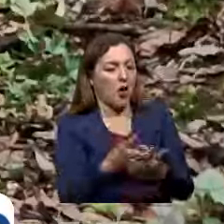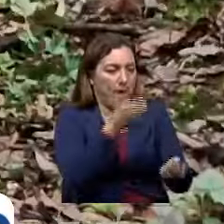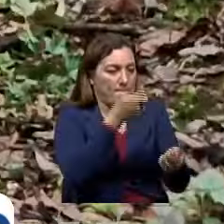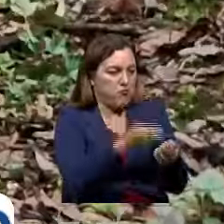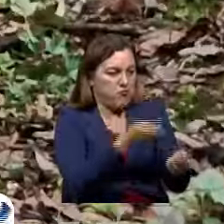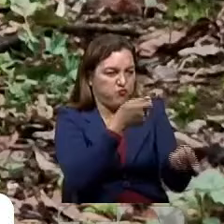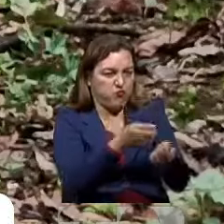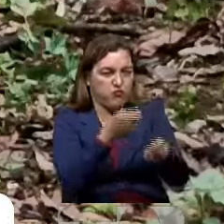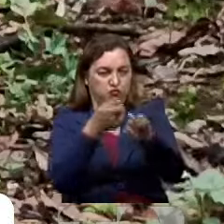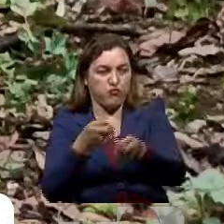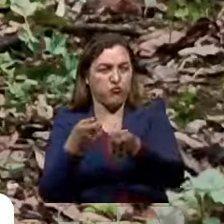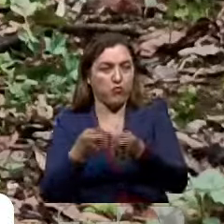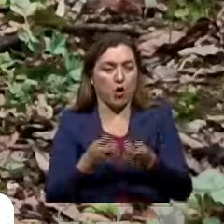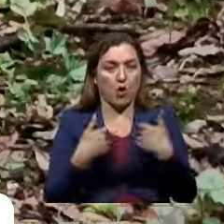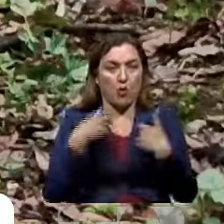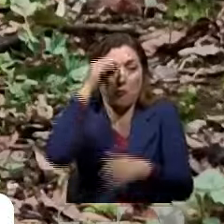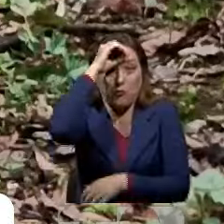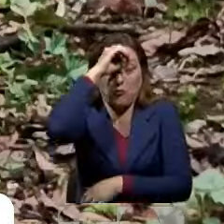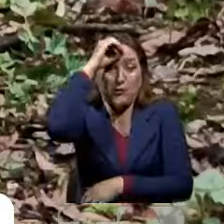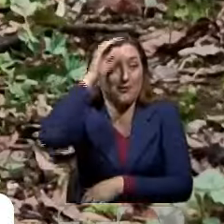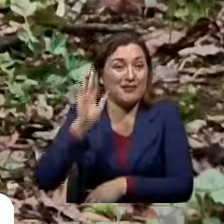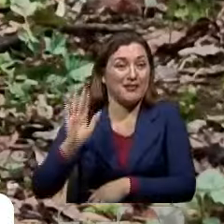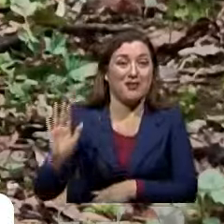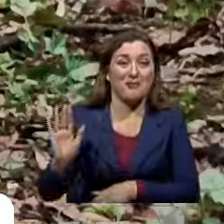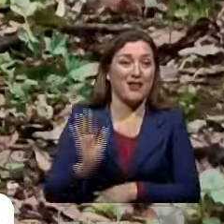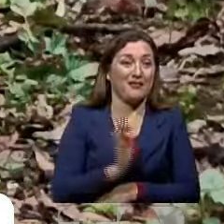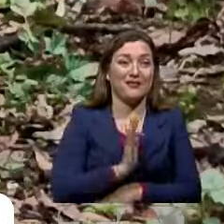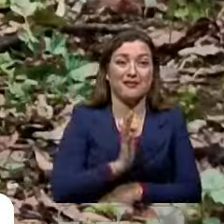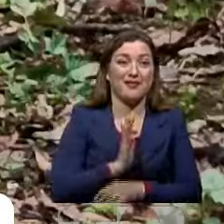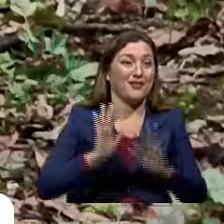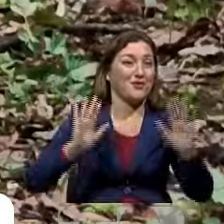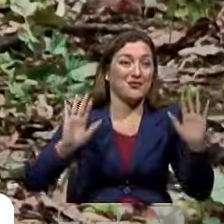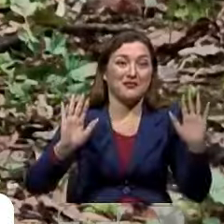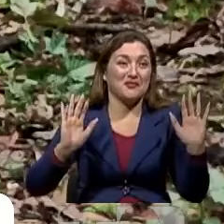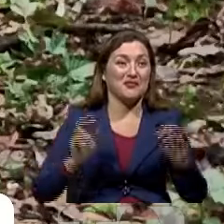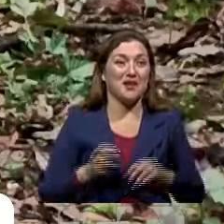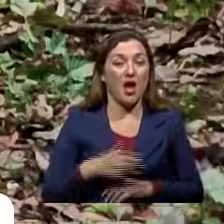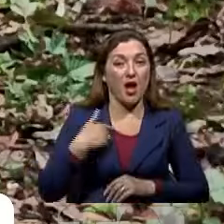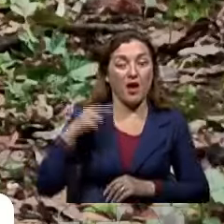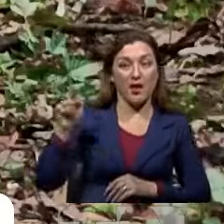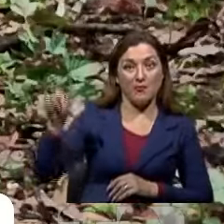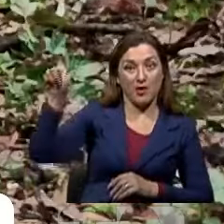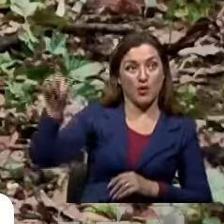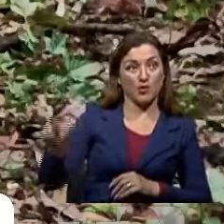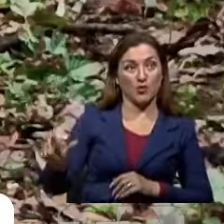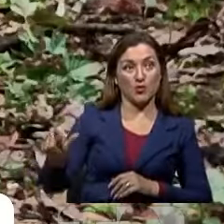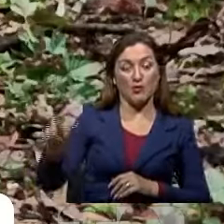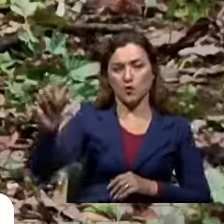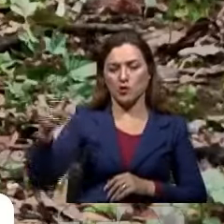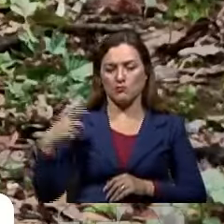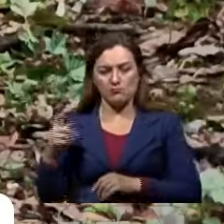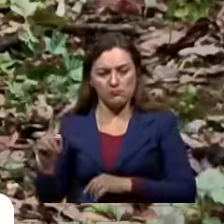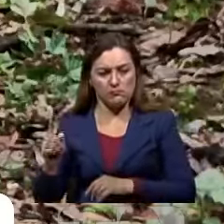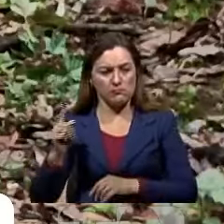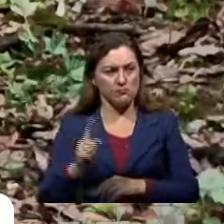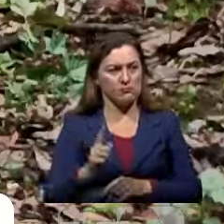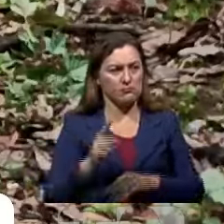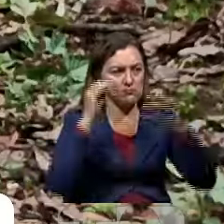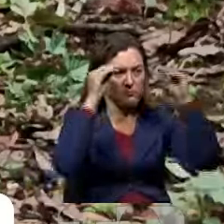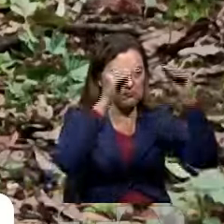Nosotros no conocíamos esas técnicas y desde que vino Mac nos ha orientado